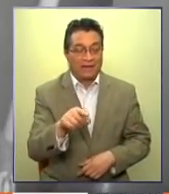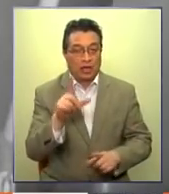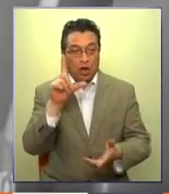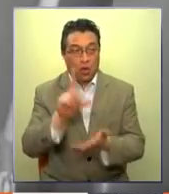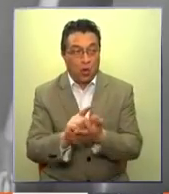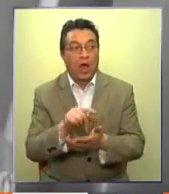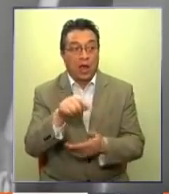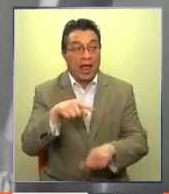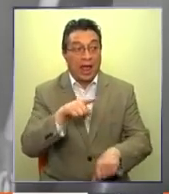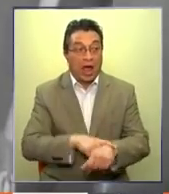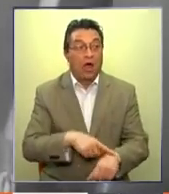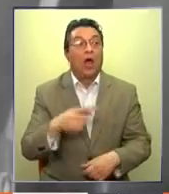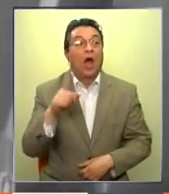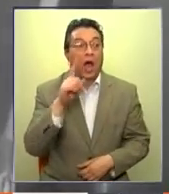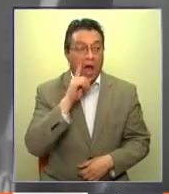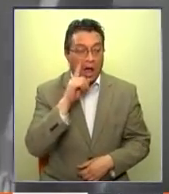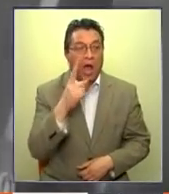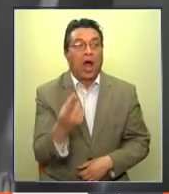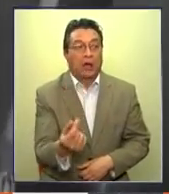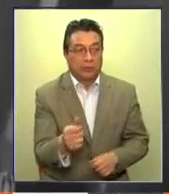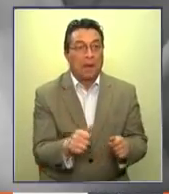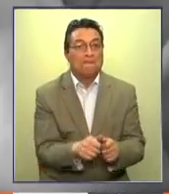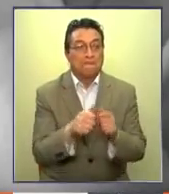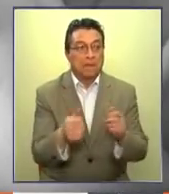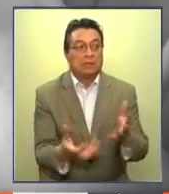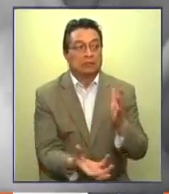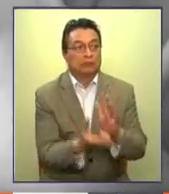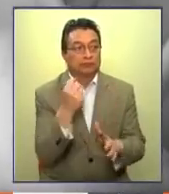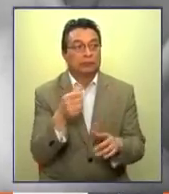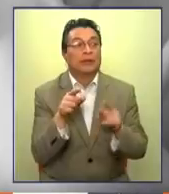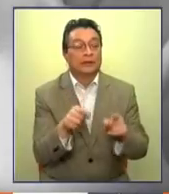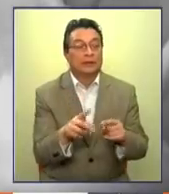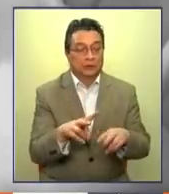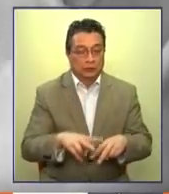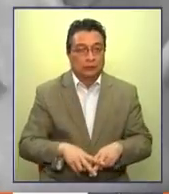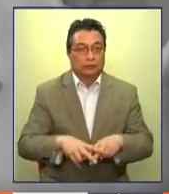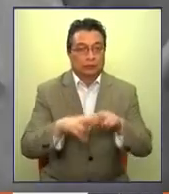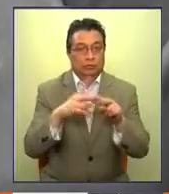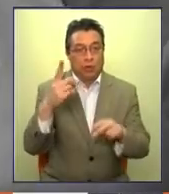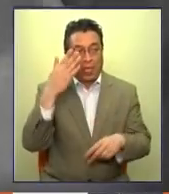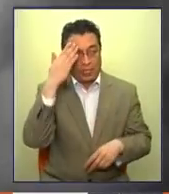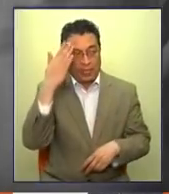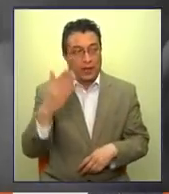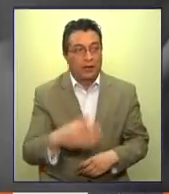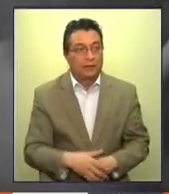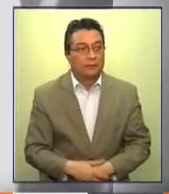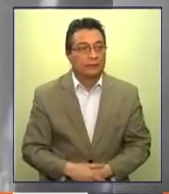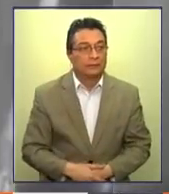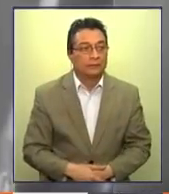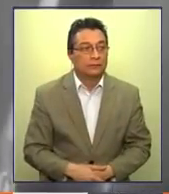y a esa hora iban a conseguir dinero y algo más. Eso gracias a la recaudación del día.